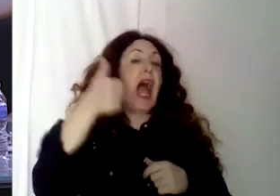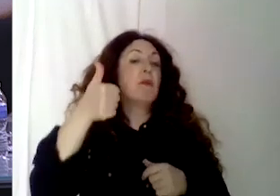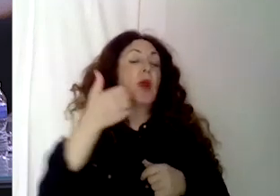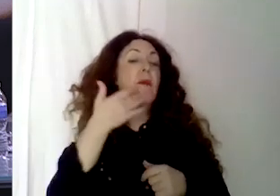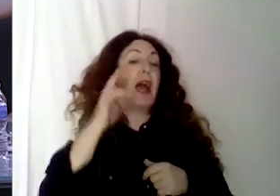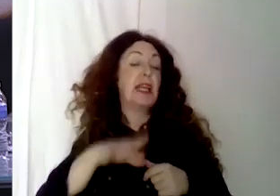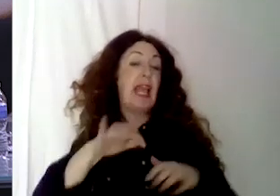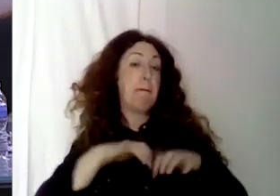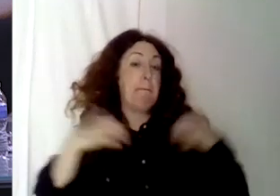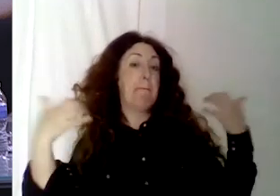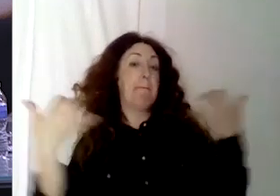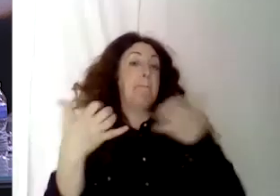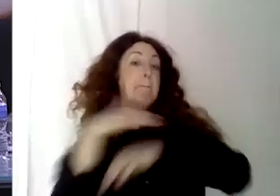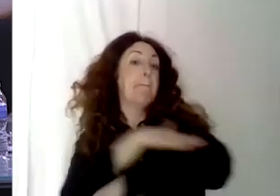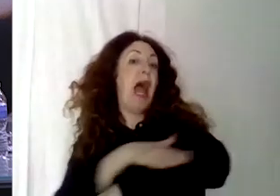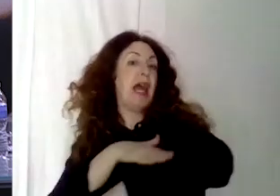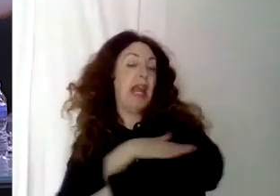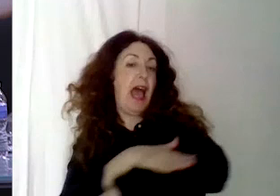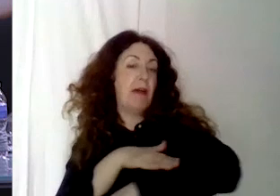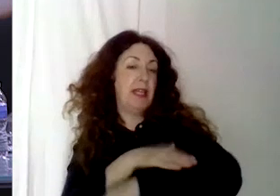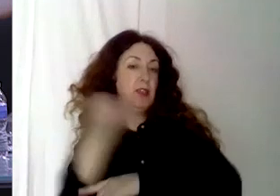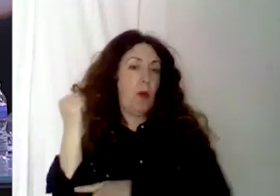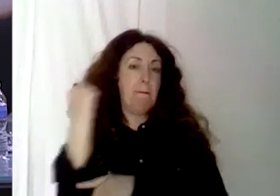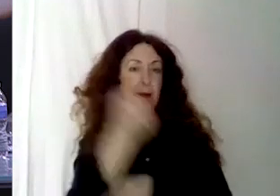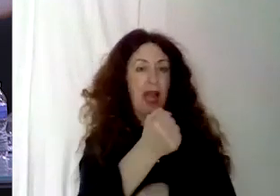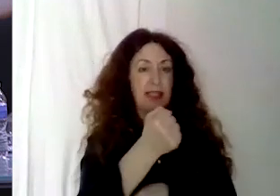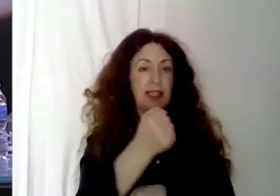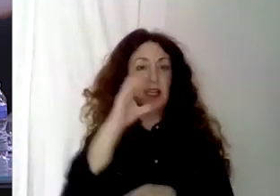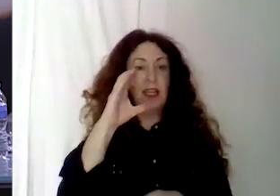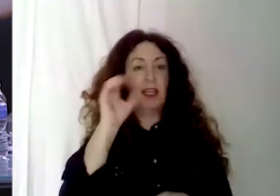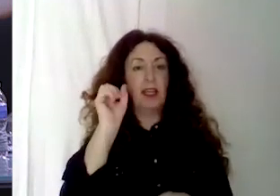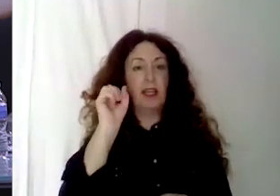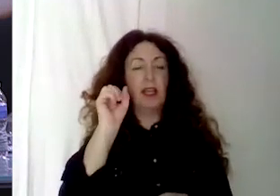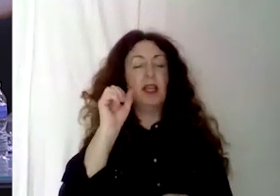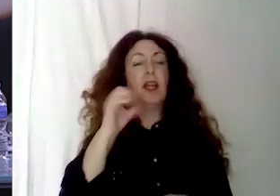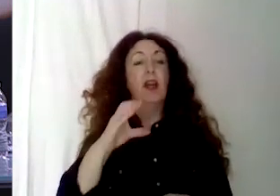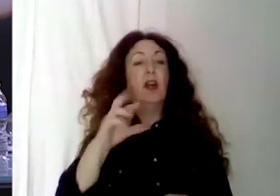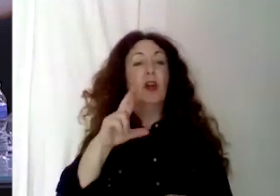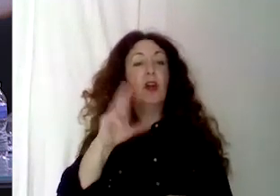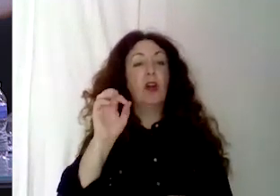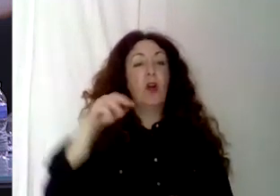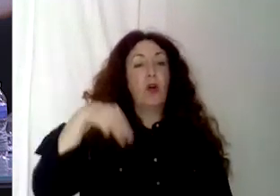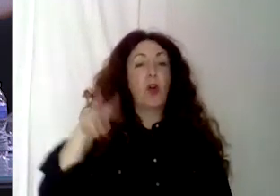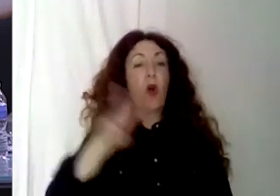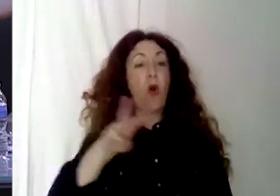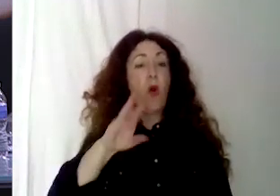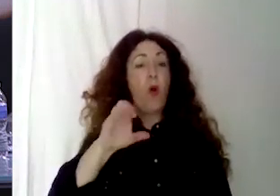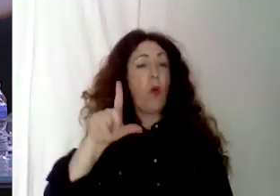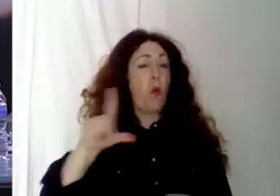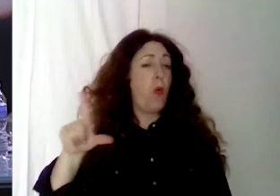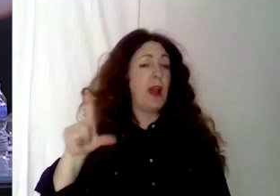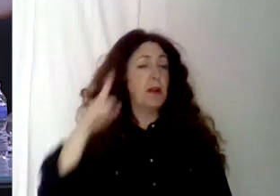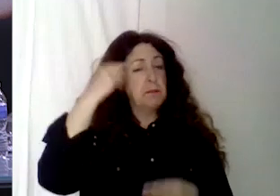asesinos. Fijaros bien esto. Qué crueldad la de Cromwell, ¿no? Al pensar que la única solución era cortar a la cabeza